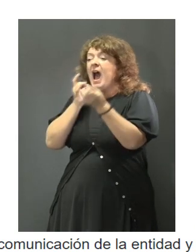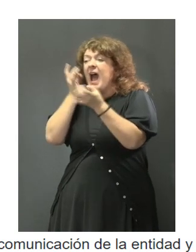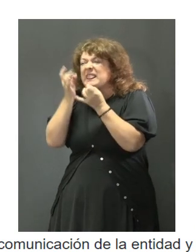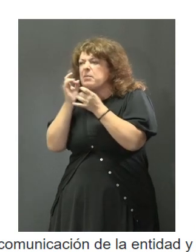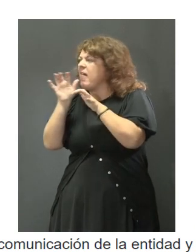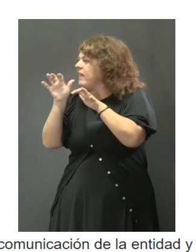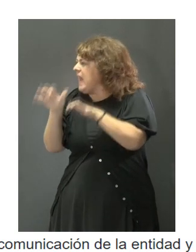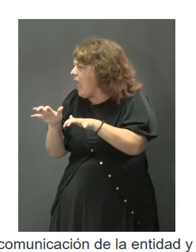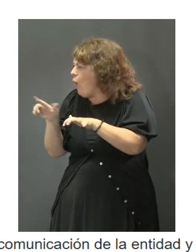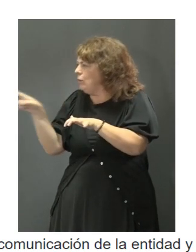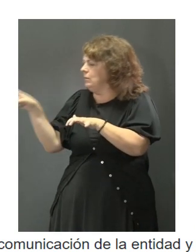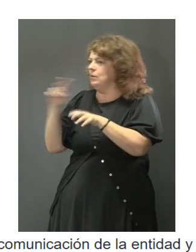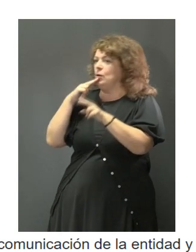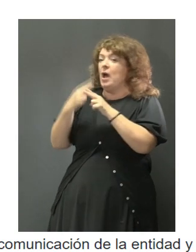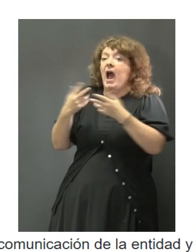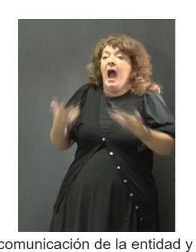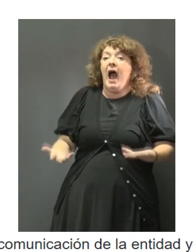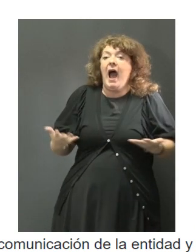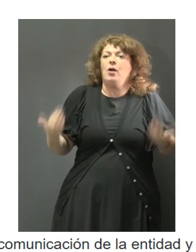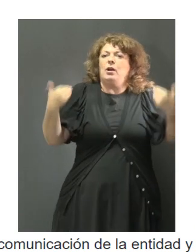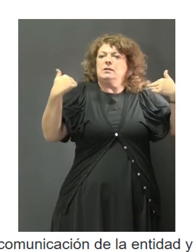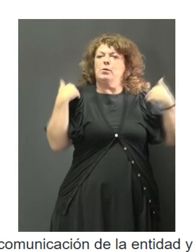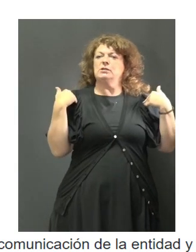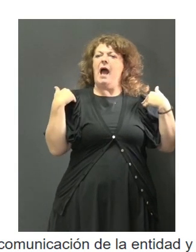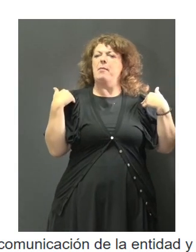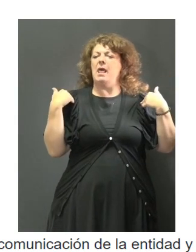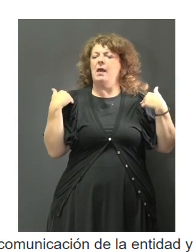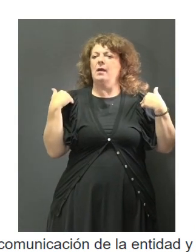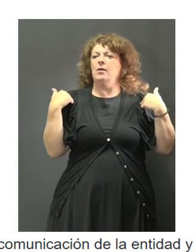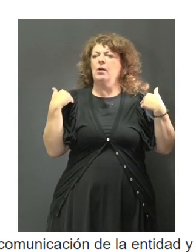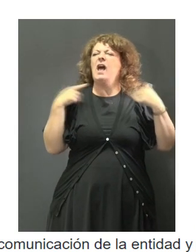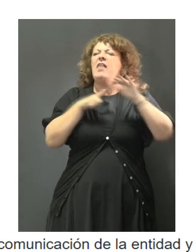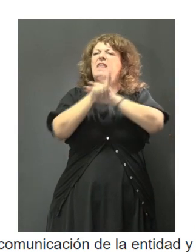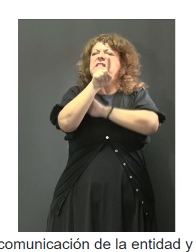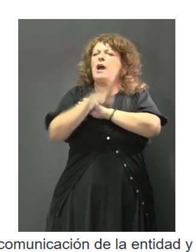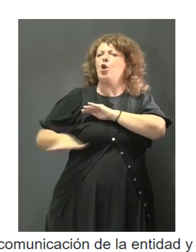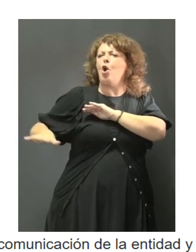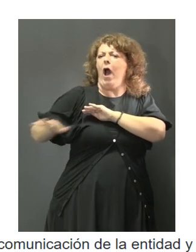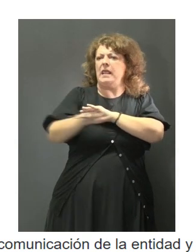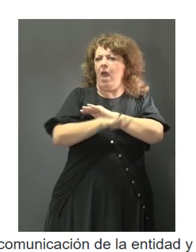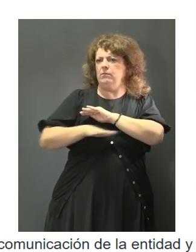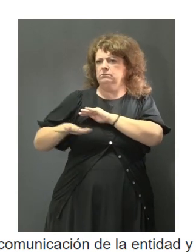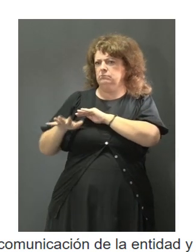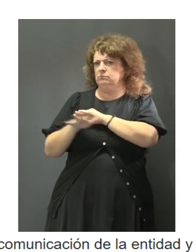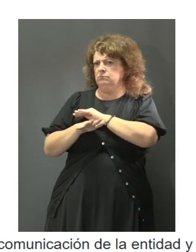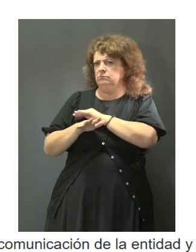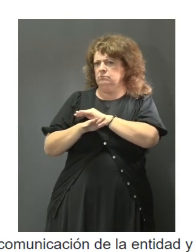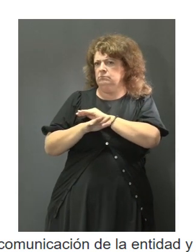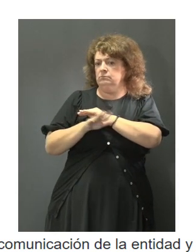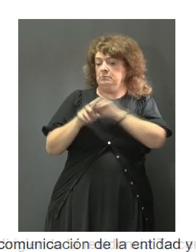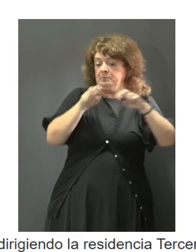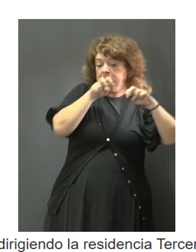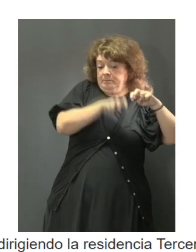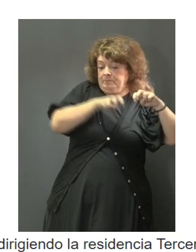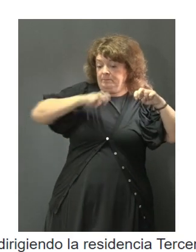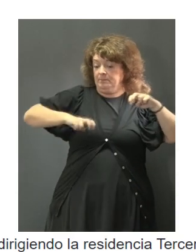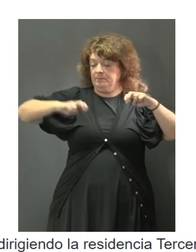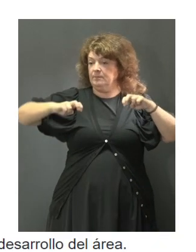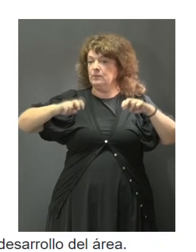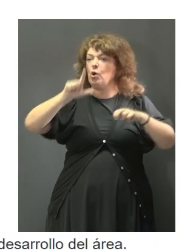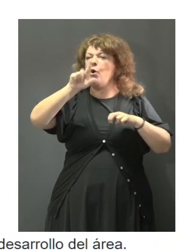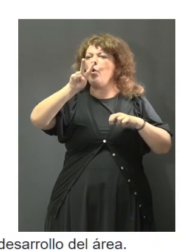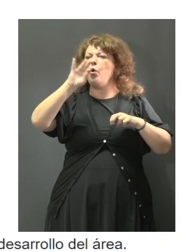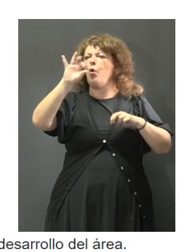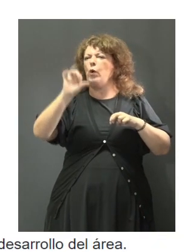León, actualmente desempeña el cargo de responsable de desarrollo del área. Y finalmente, Luis Merino, a mi